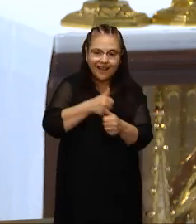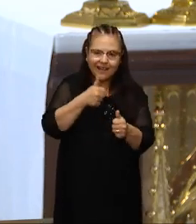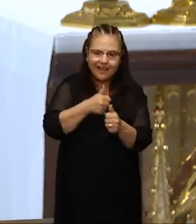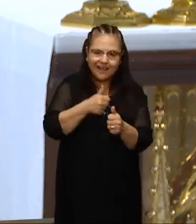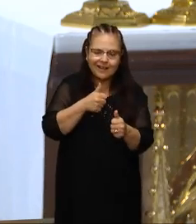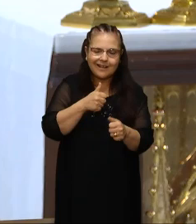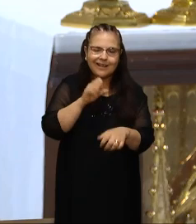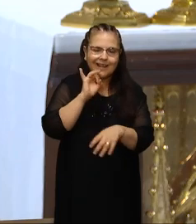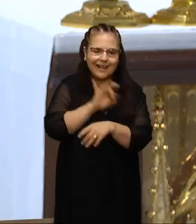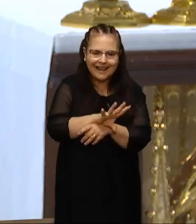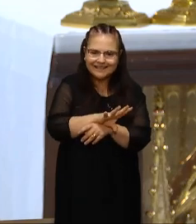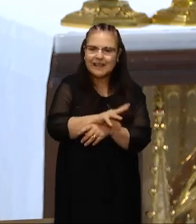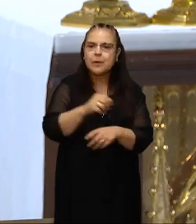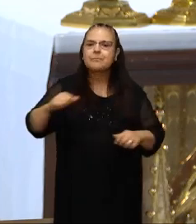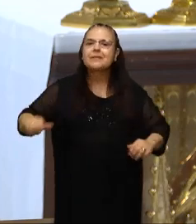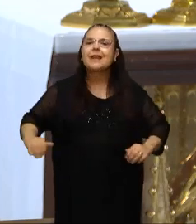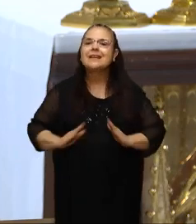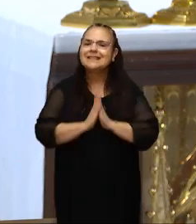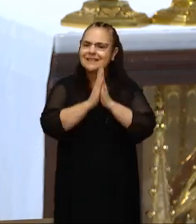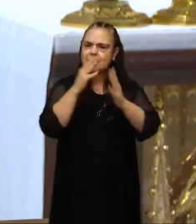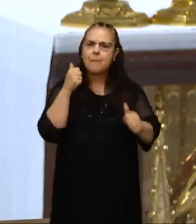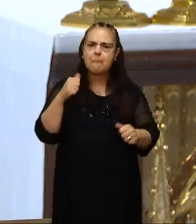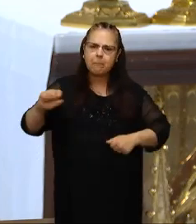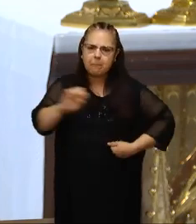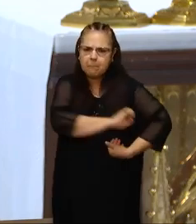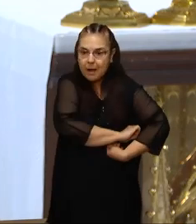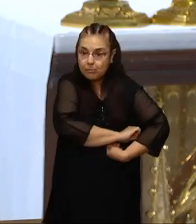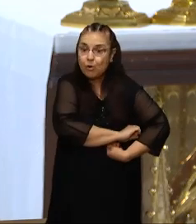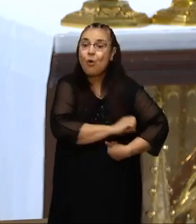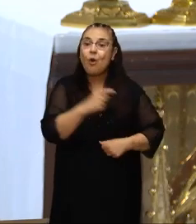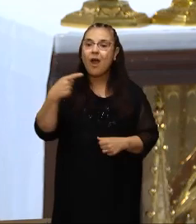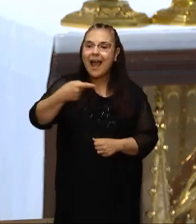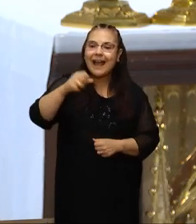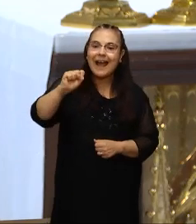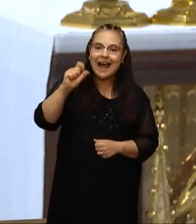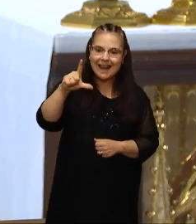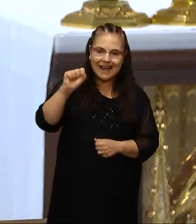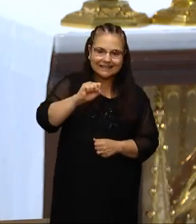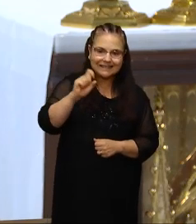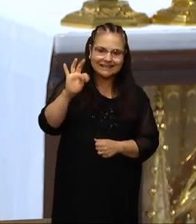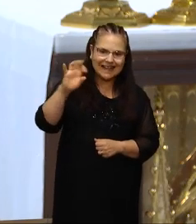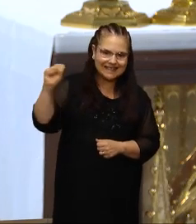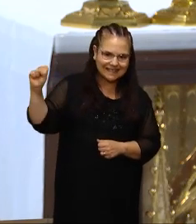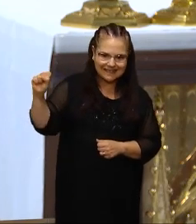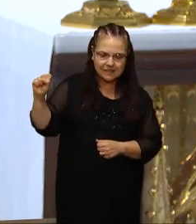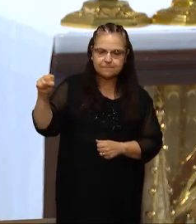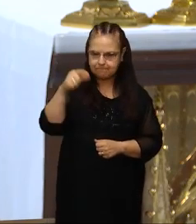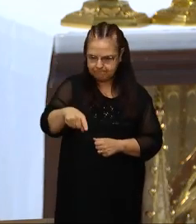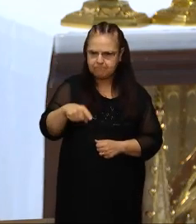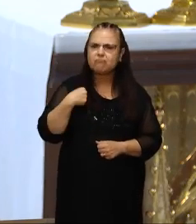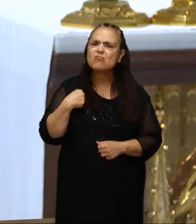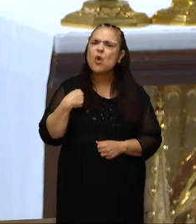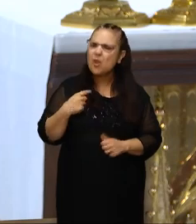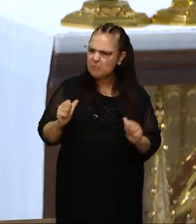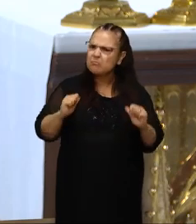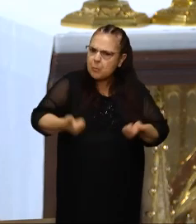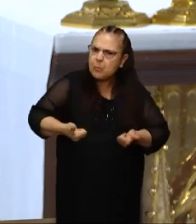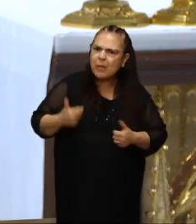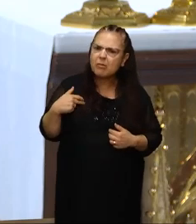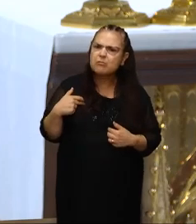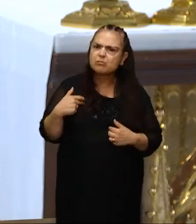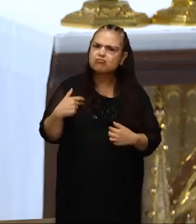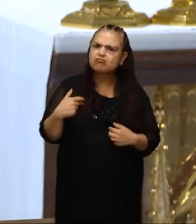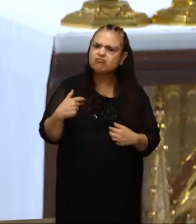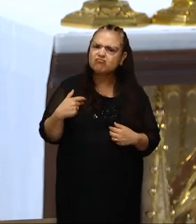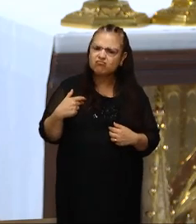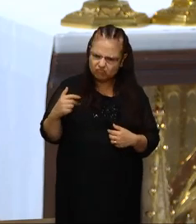Gálatas. Y hoy comenzamos con este fragmento en el que San Pablo, de una manera fuerte, de una manera